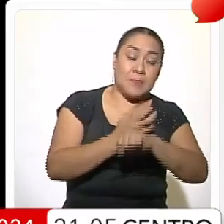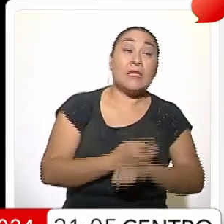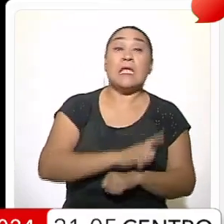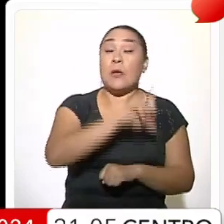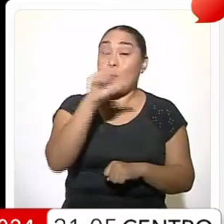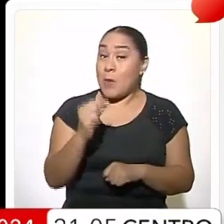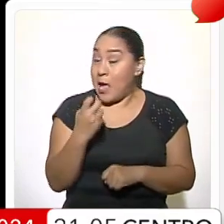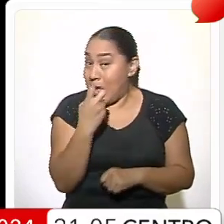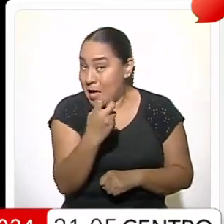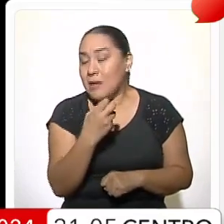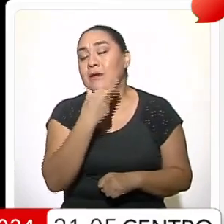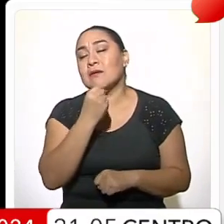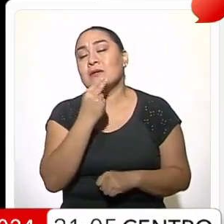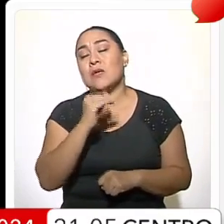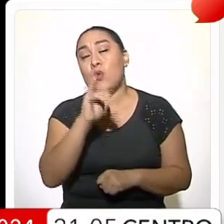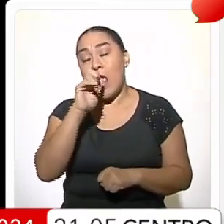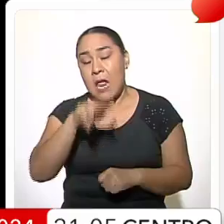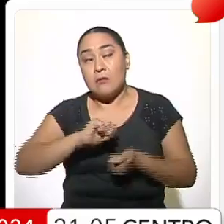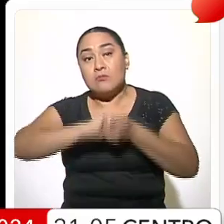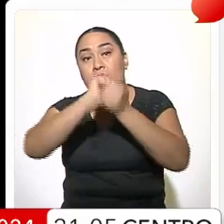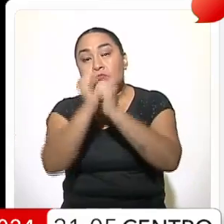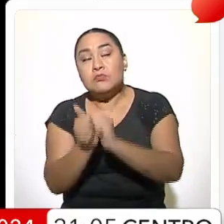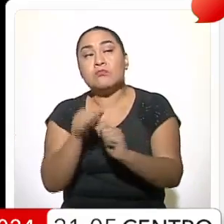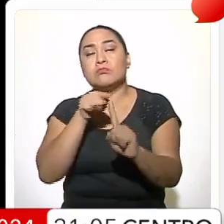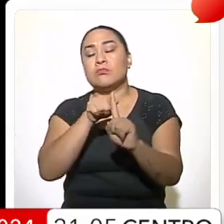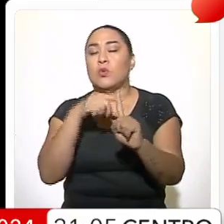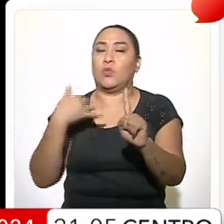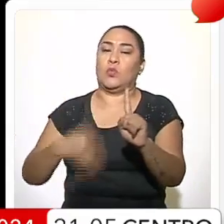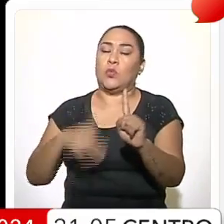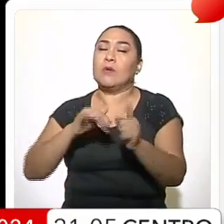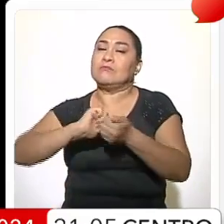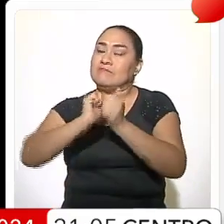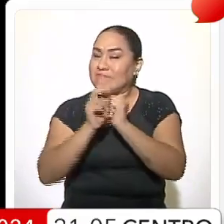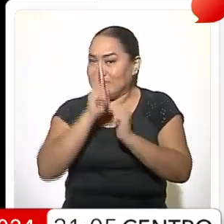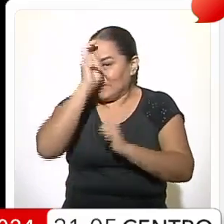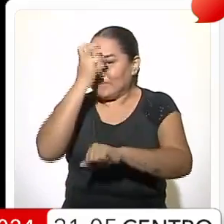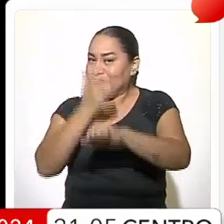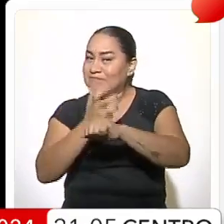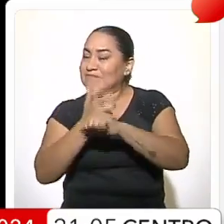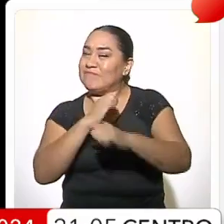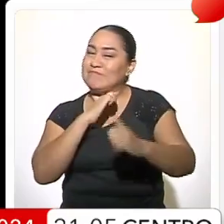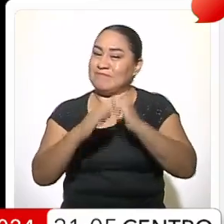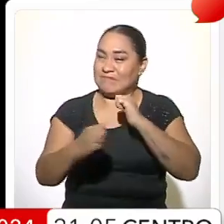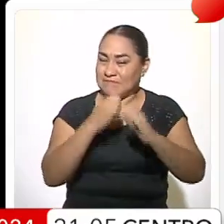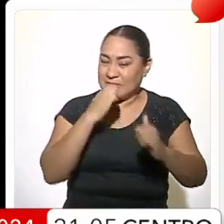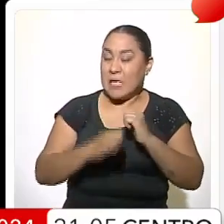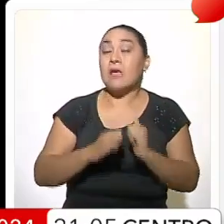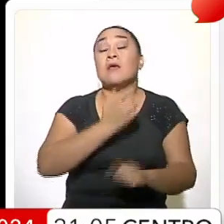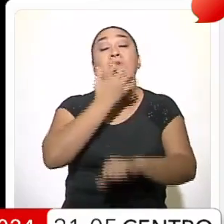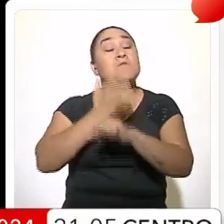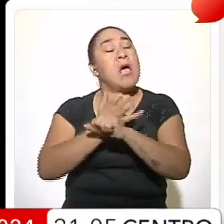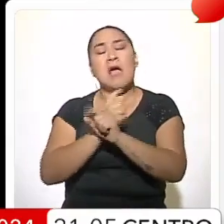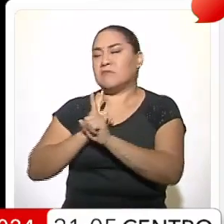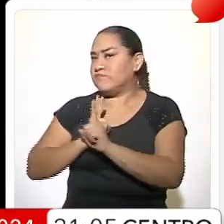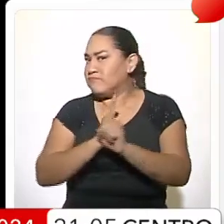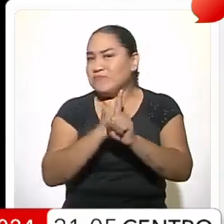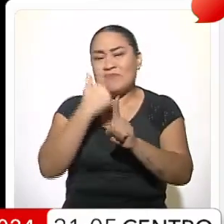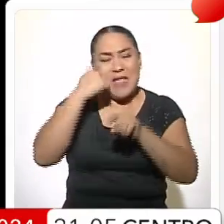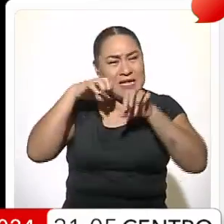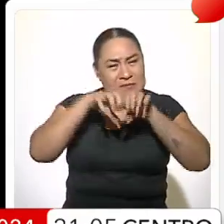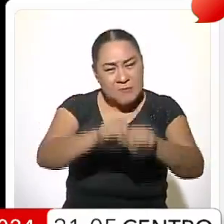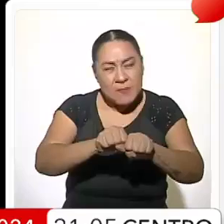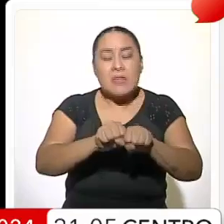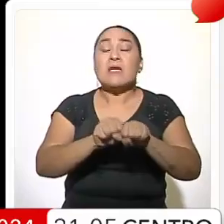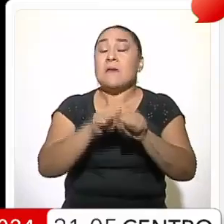momento, Assange se convirtió en uno de los más grandes enemigos de Estados Unidos, nación que lo persiguió sin cansancio en